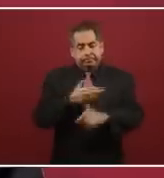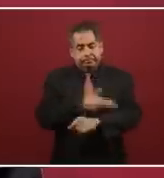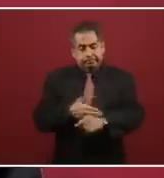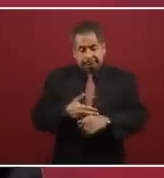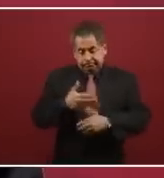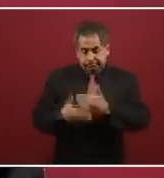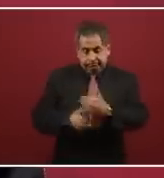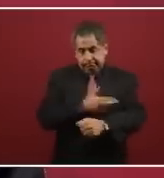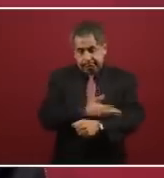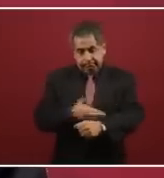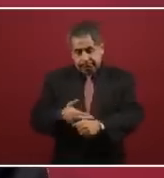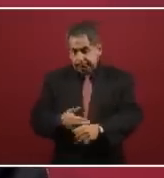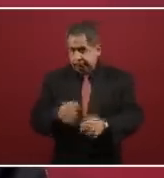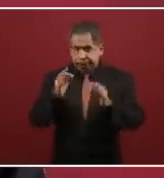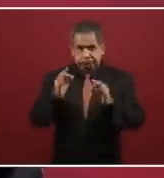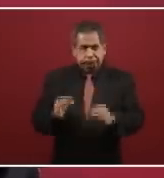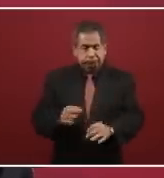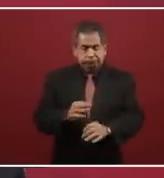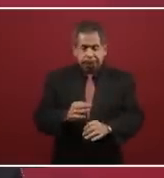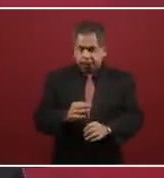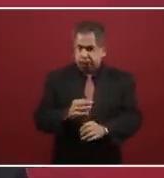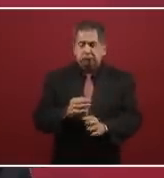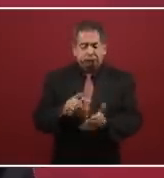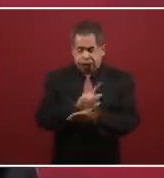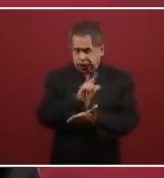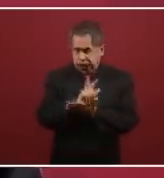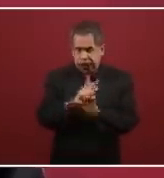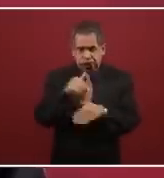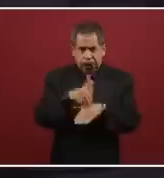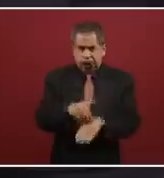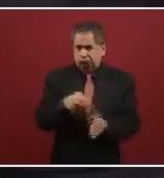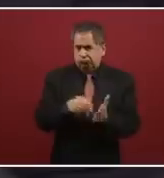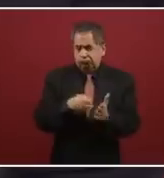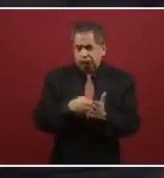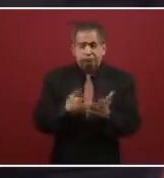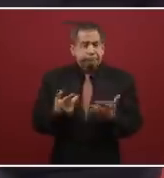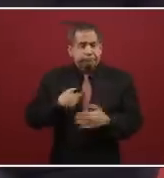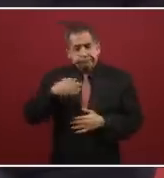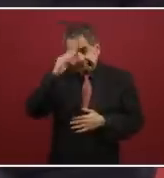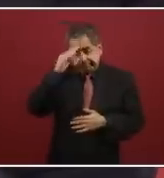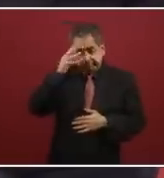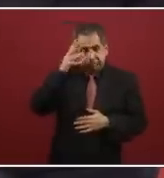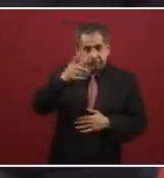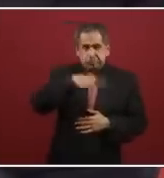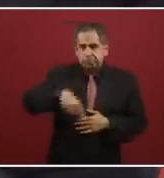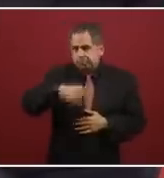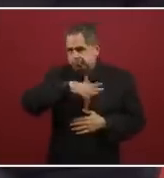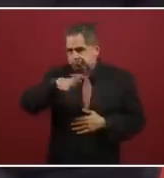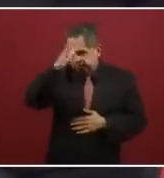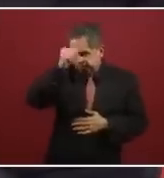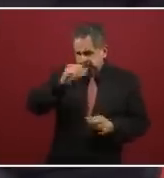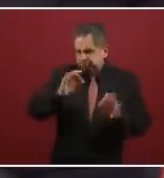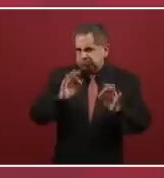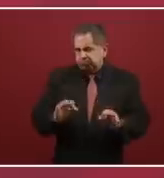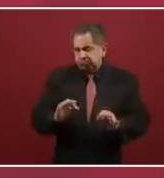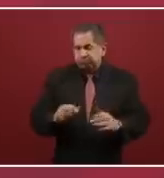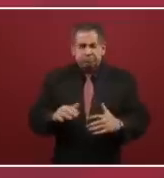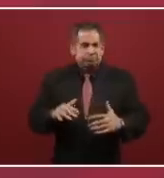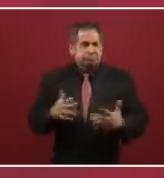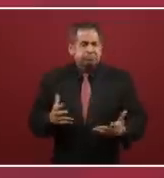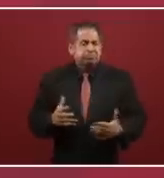legal y buscando que se llegue a un acuerdo,